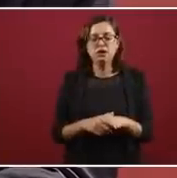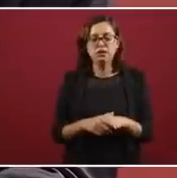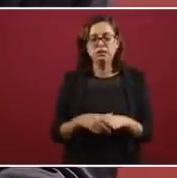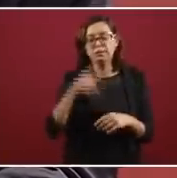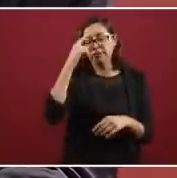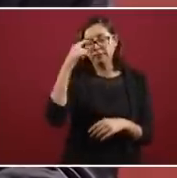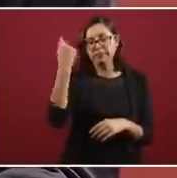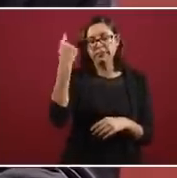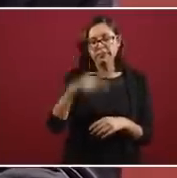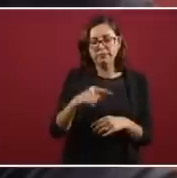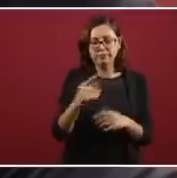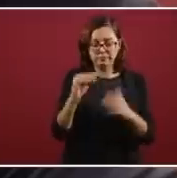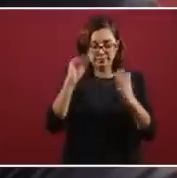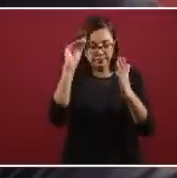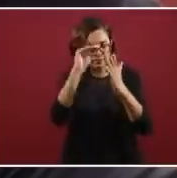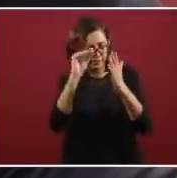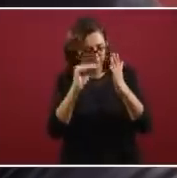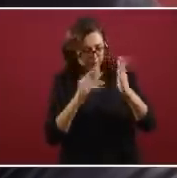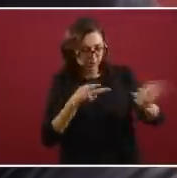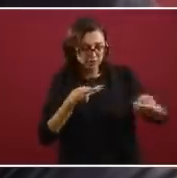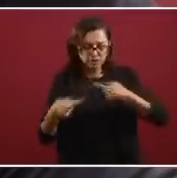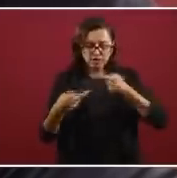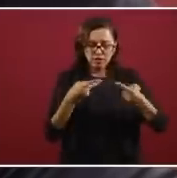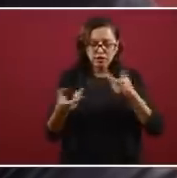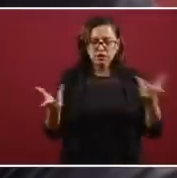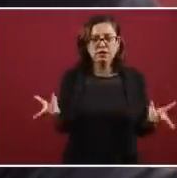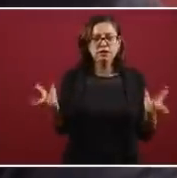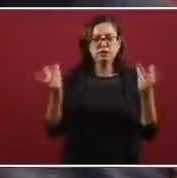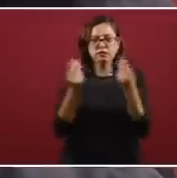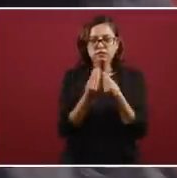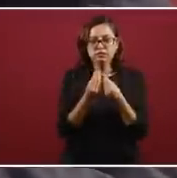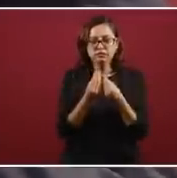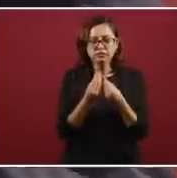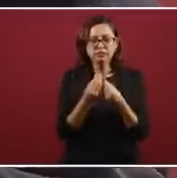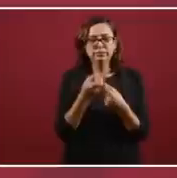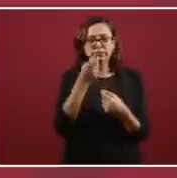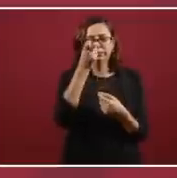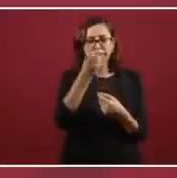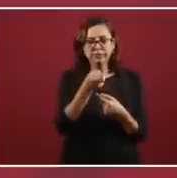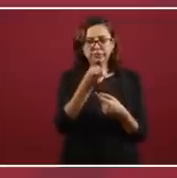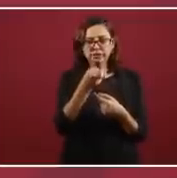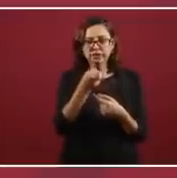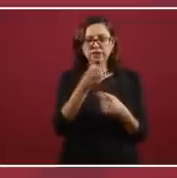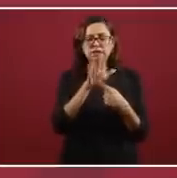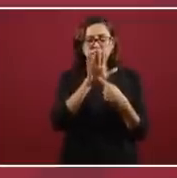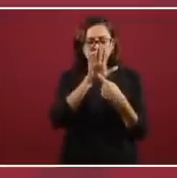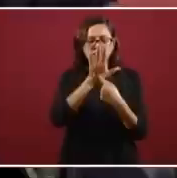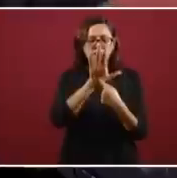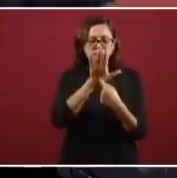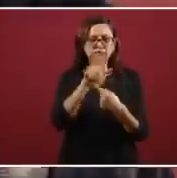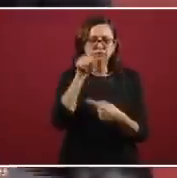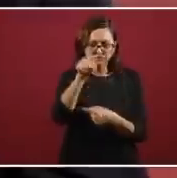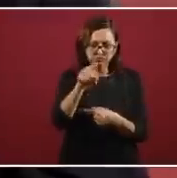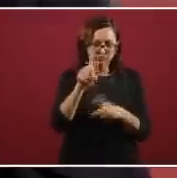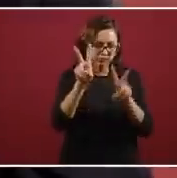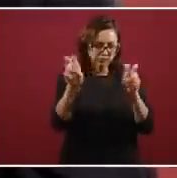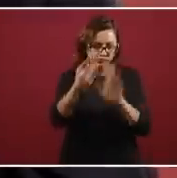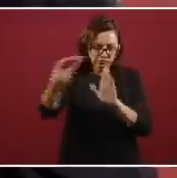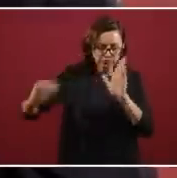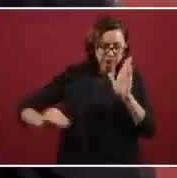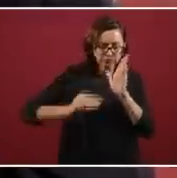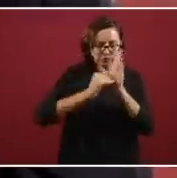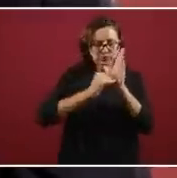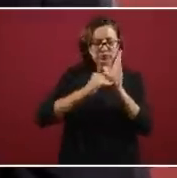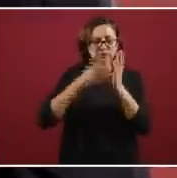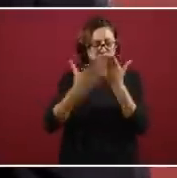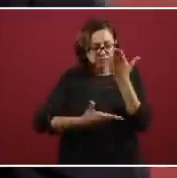para la elaboración de un plan conjunto. Y ahí se incluye esto que tú estás